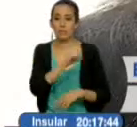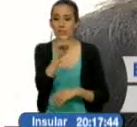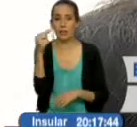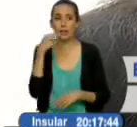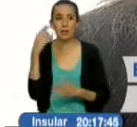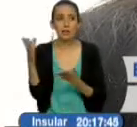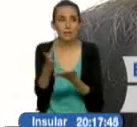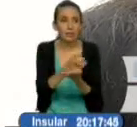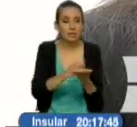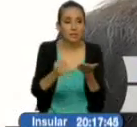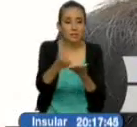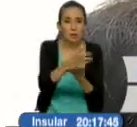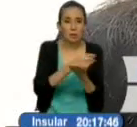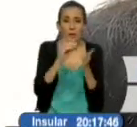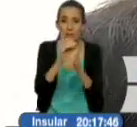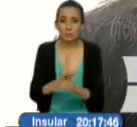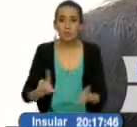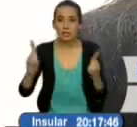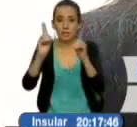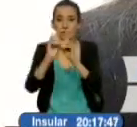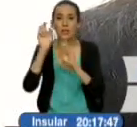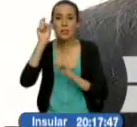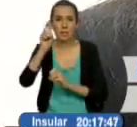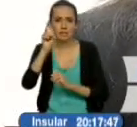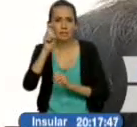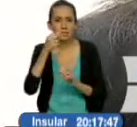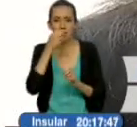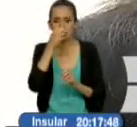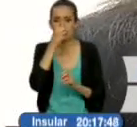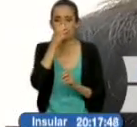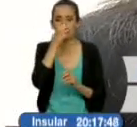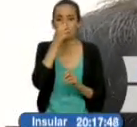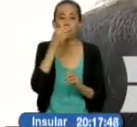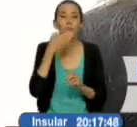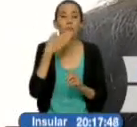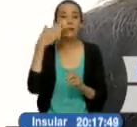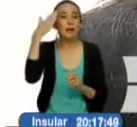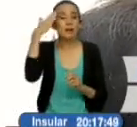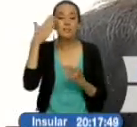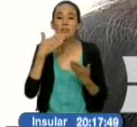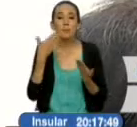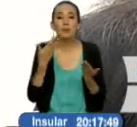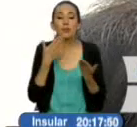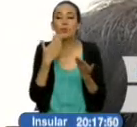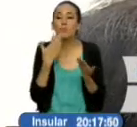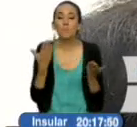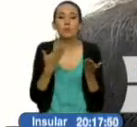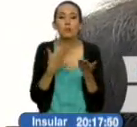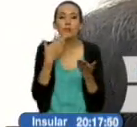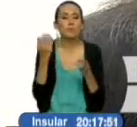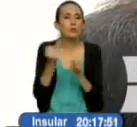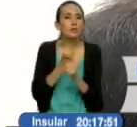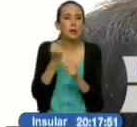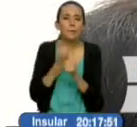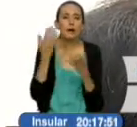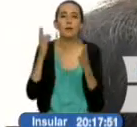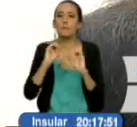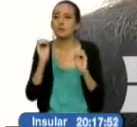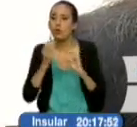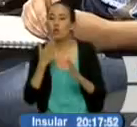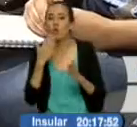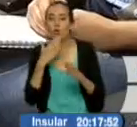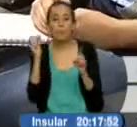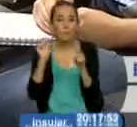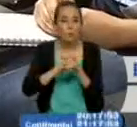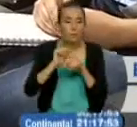esta información que nosotros necesitamos justamente para saber cómo direccionarnos, cómo aplicar la política